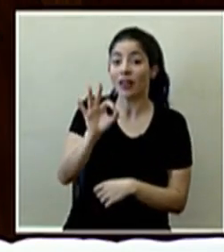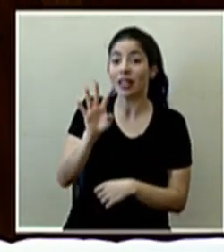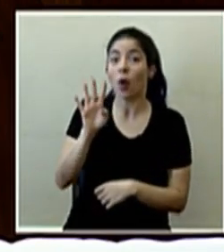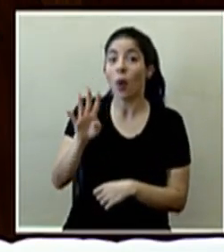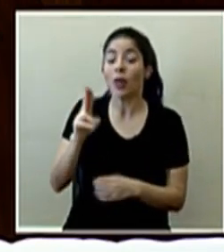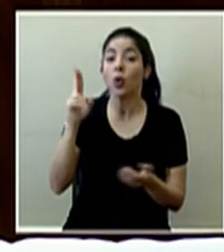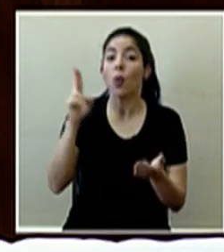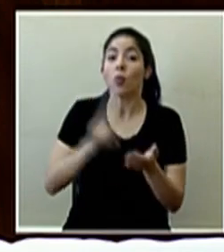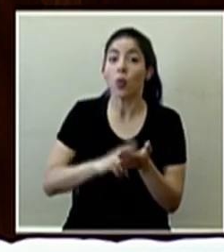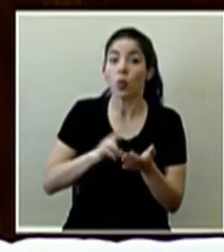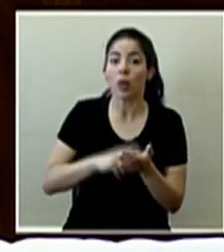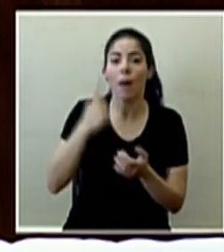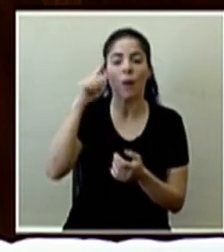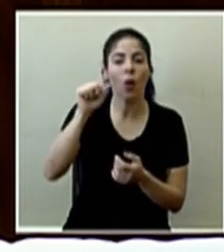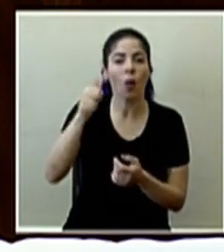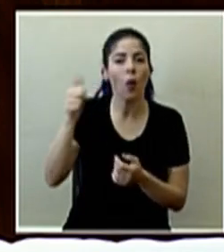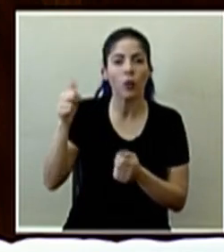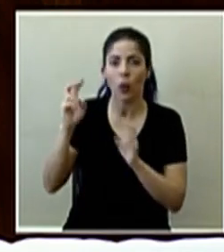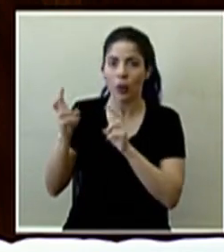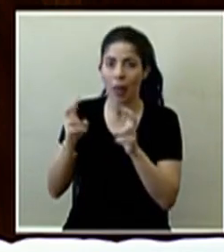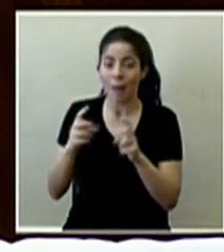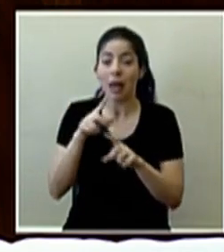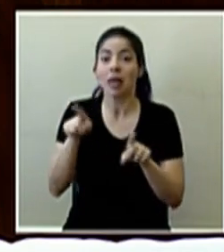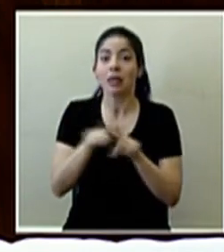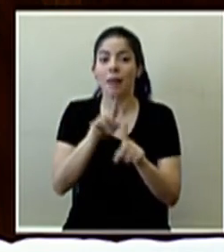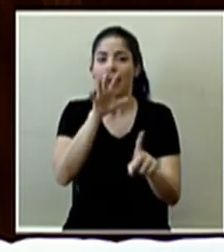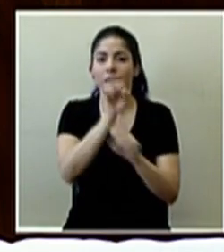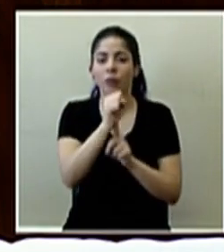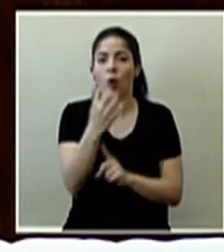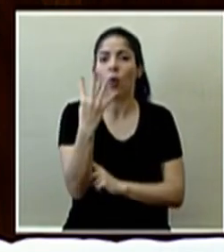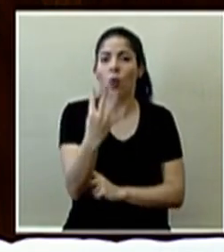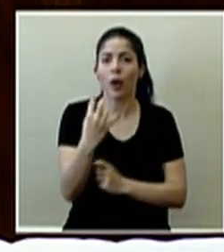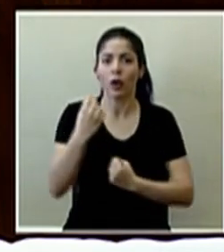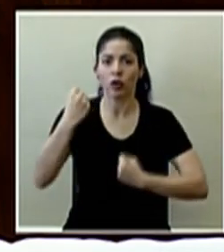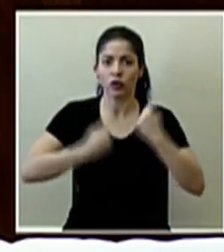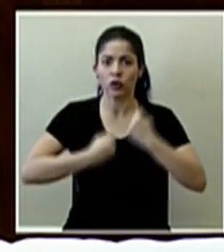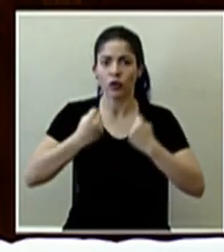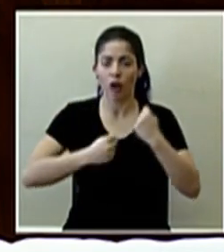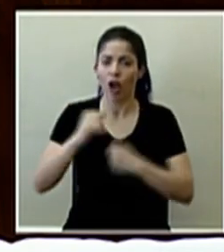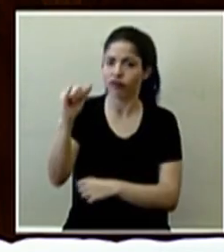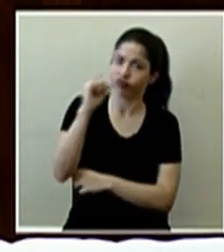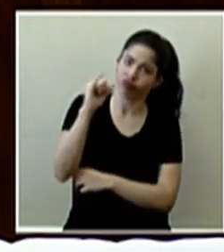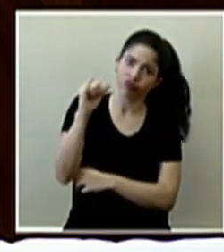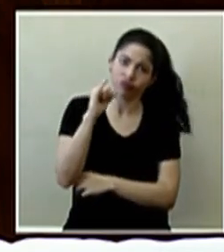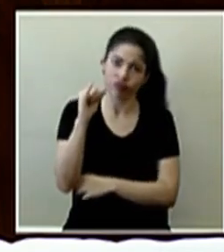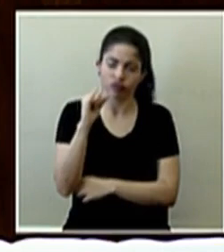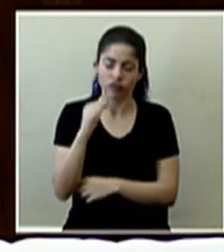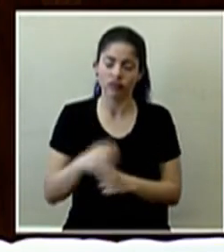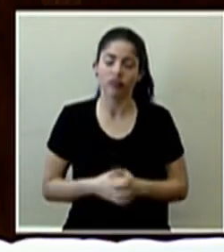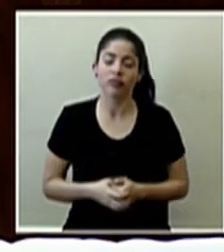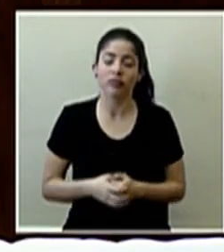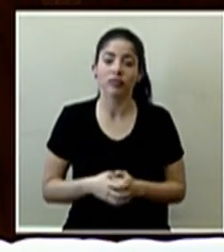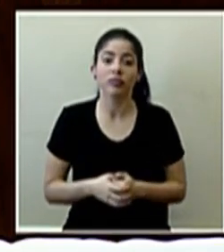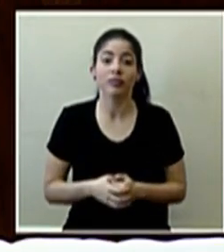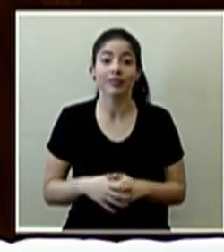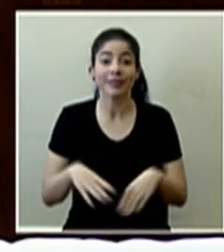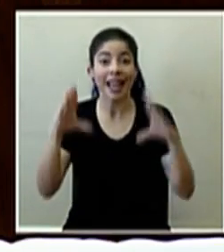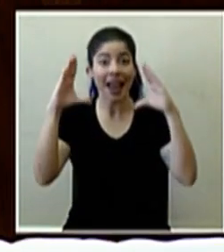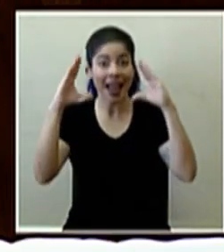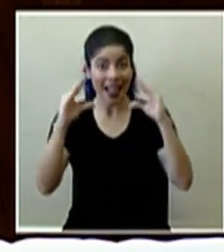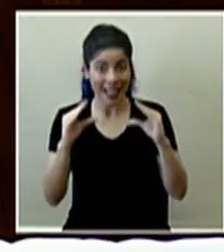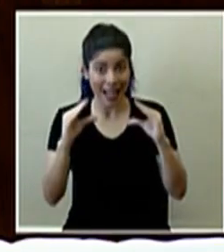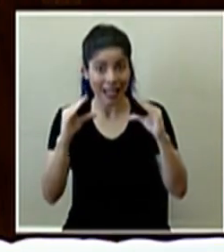594 multas por otros casos y se sorprendieron a 4 conductores ebrios. En tanto, durante la